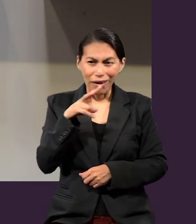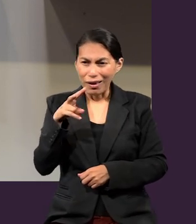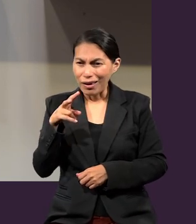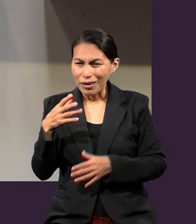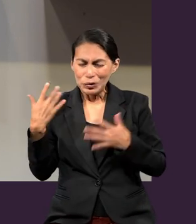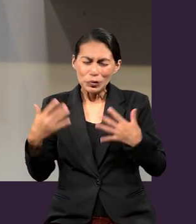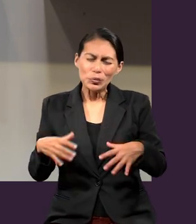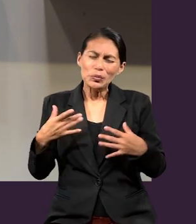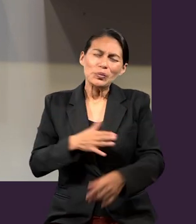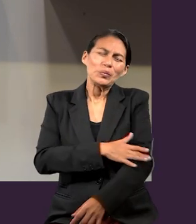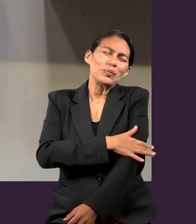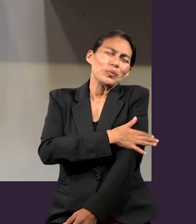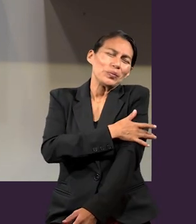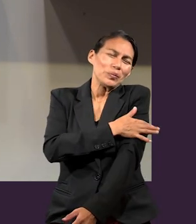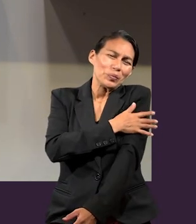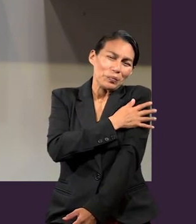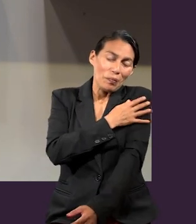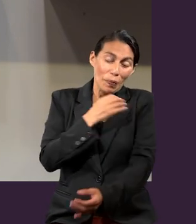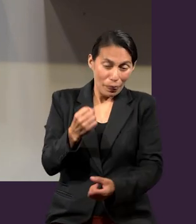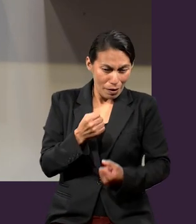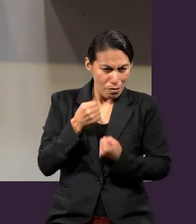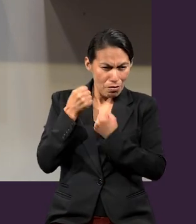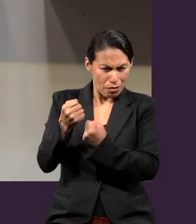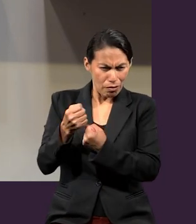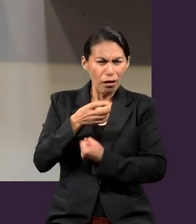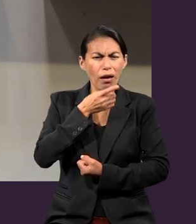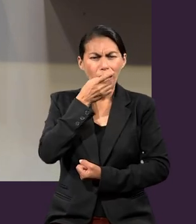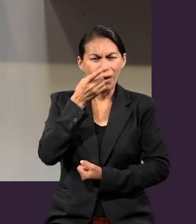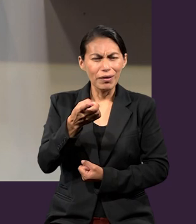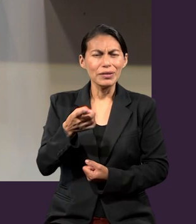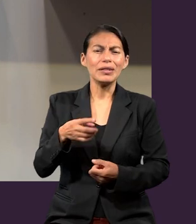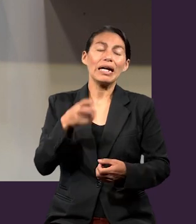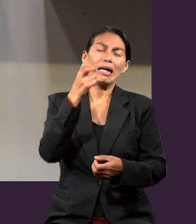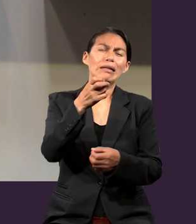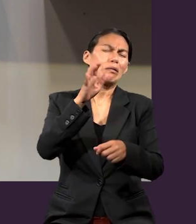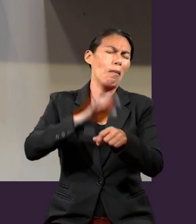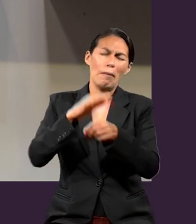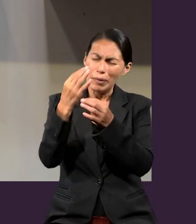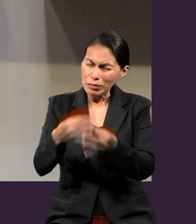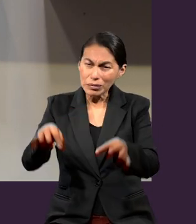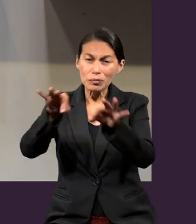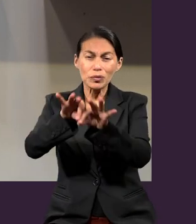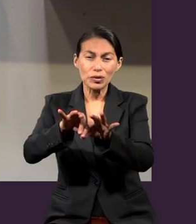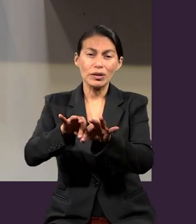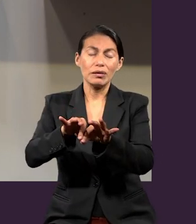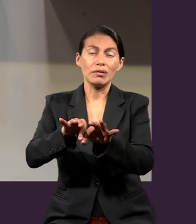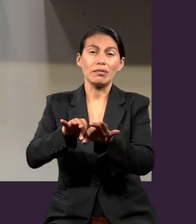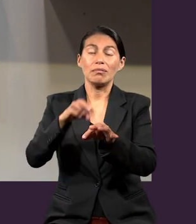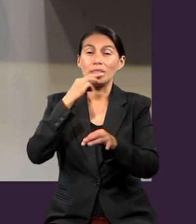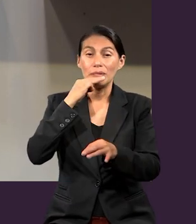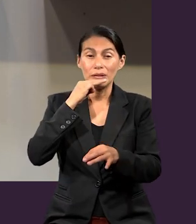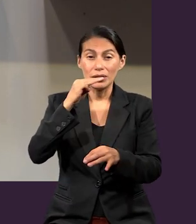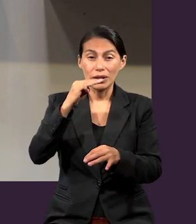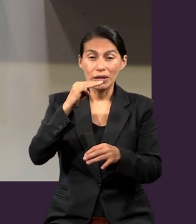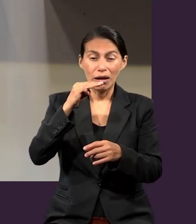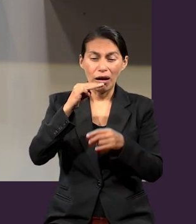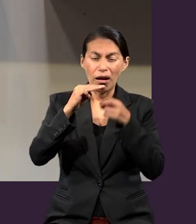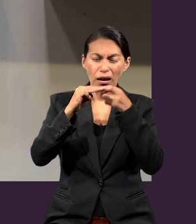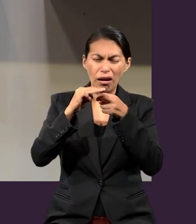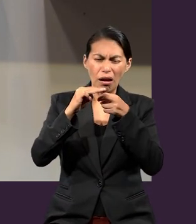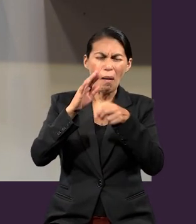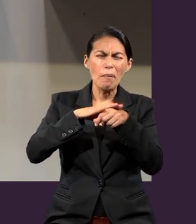escucharles decirlo con tanta convicción, porque eso es el centro de nuestro